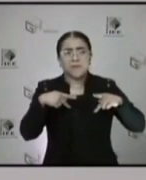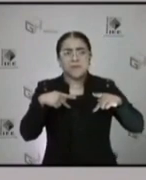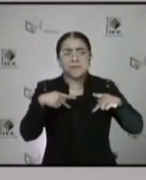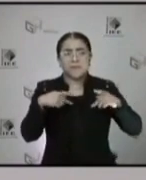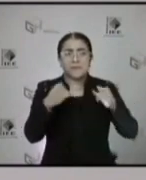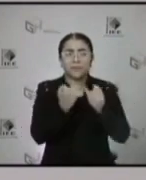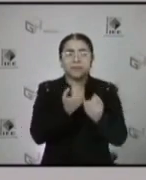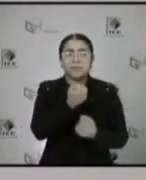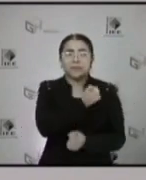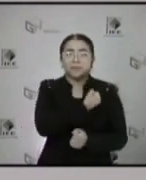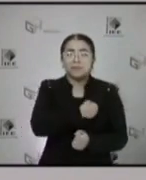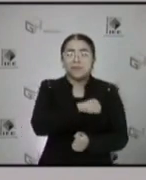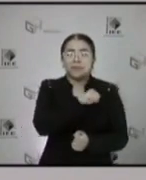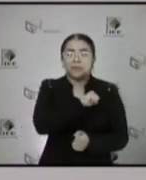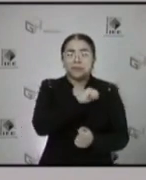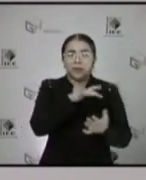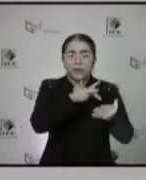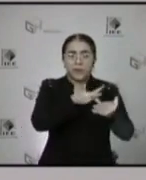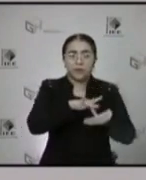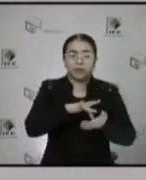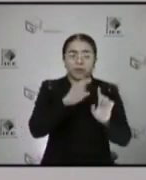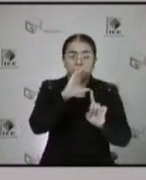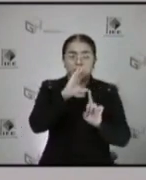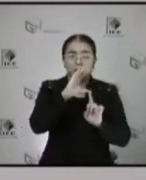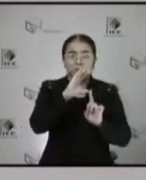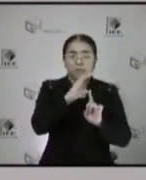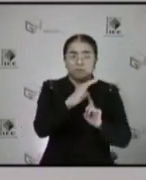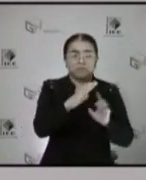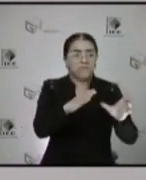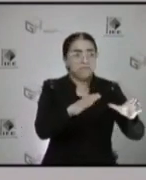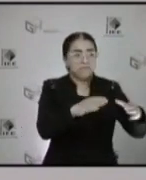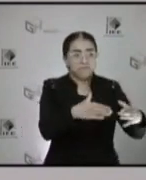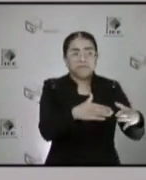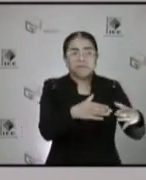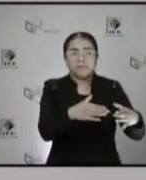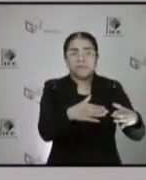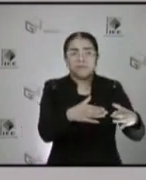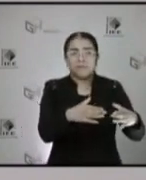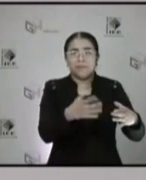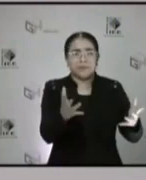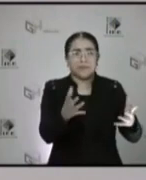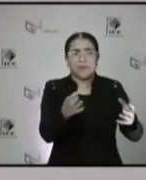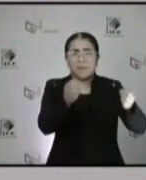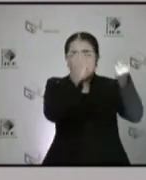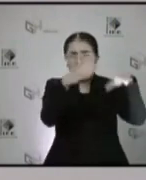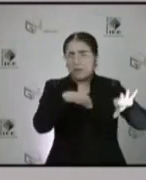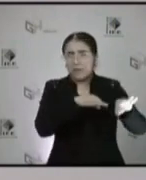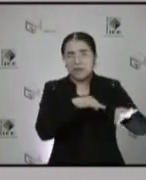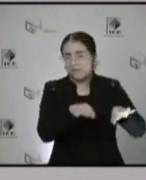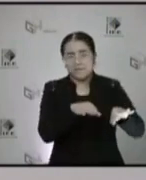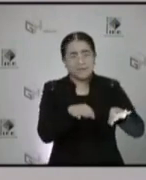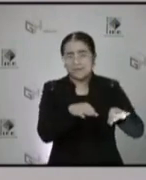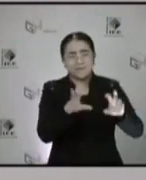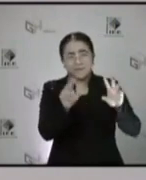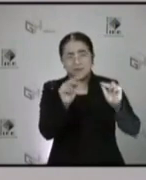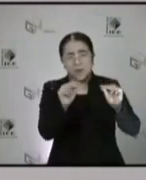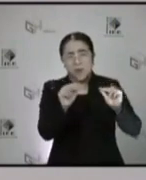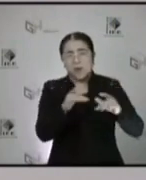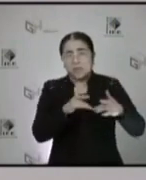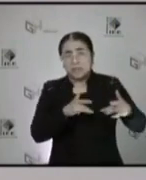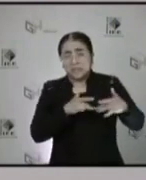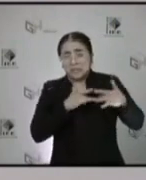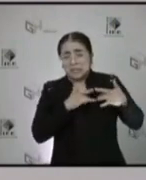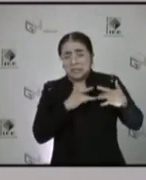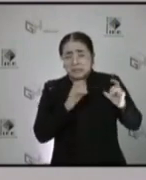su salud en beneficio de la comunidad. El mensaje, no se preocupen, no van a perder su empleo, no tengan miedo,